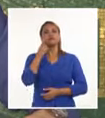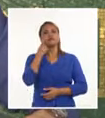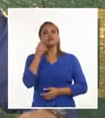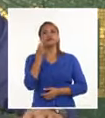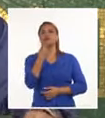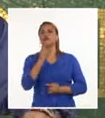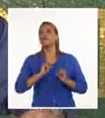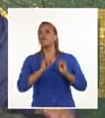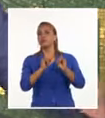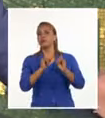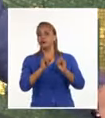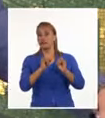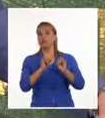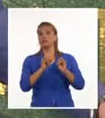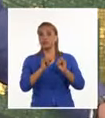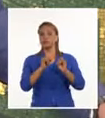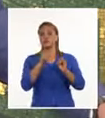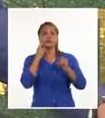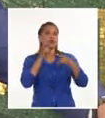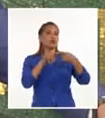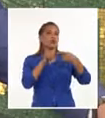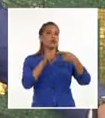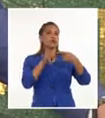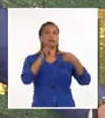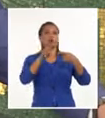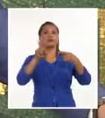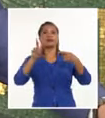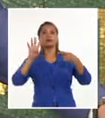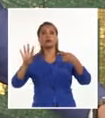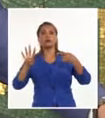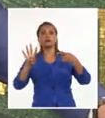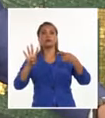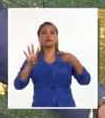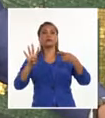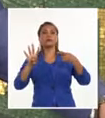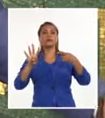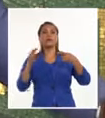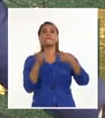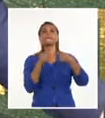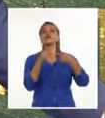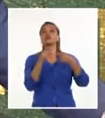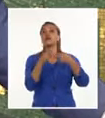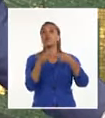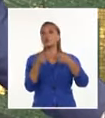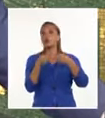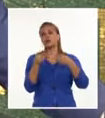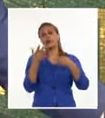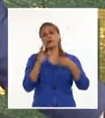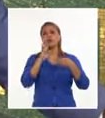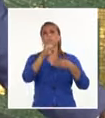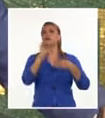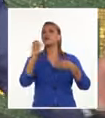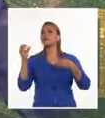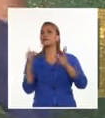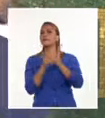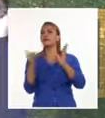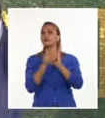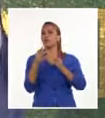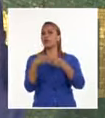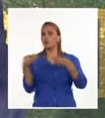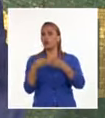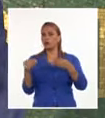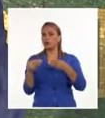noticias. Una que hablaba de 224 millones de dólares y otra de 400 millones de dólares.